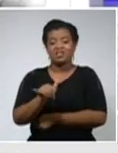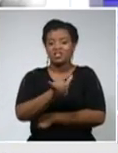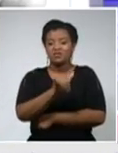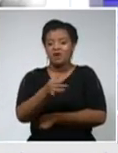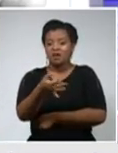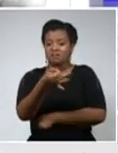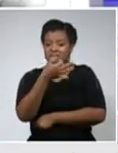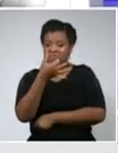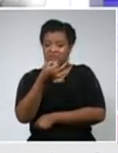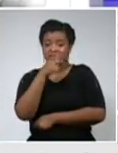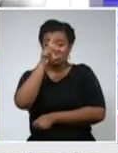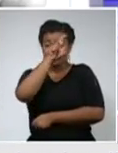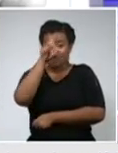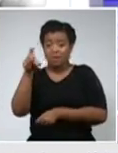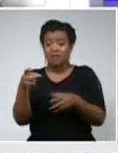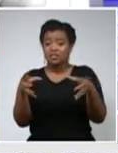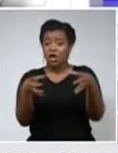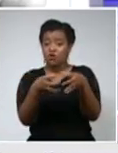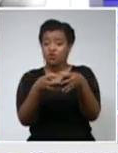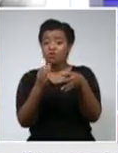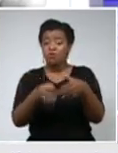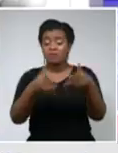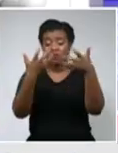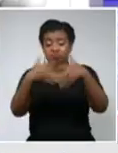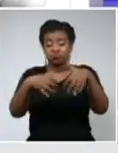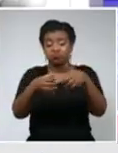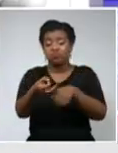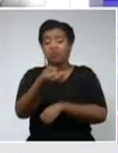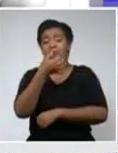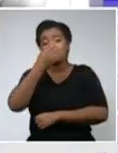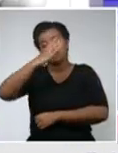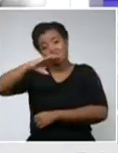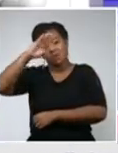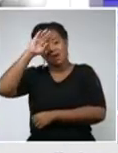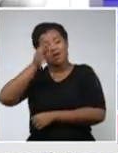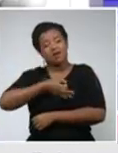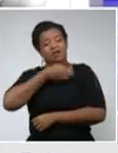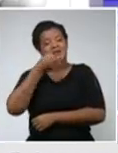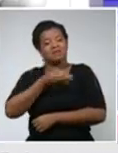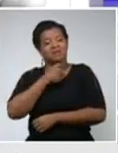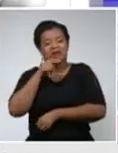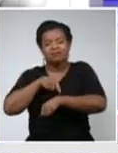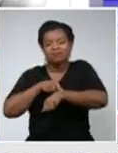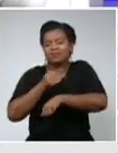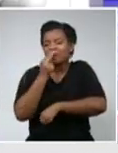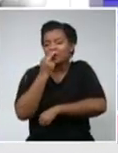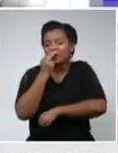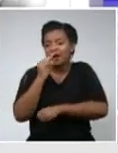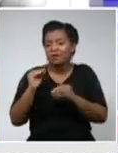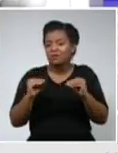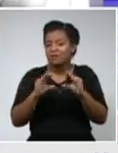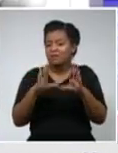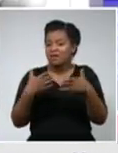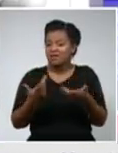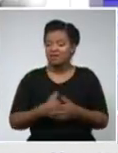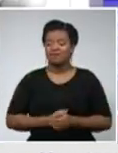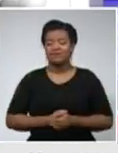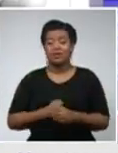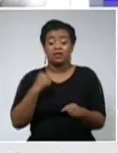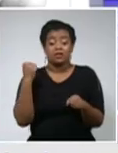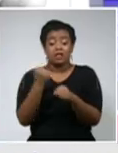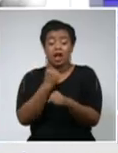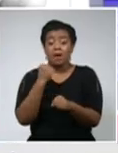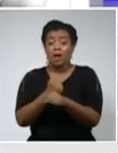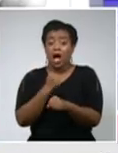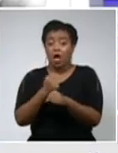grupo de la industria biofarmacéutica cubana, expresaba en horas tempranas de la mañana: trabajadores de la droguería